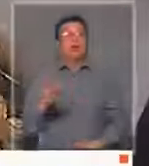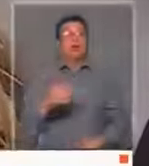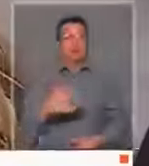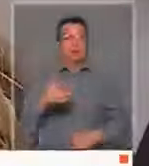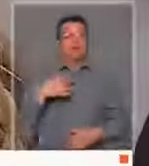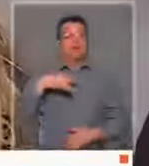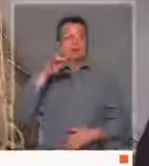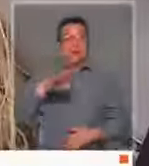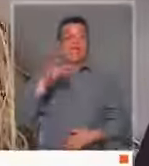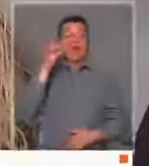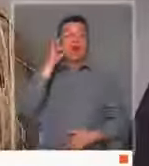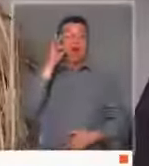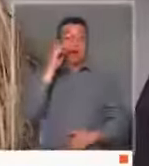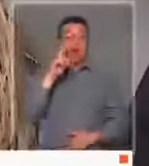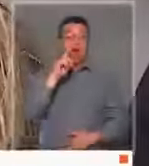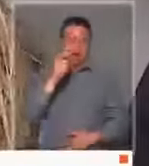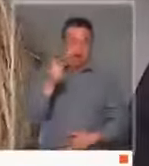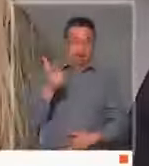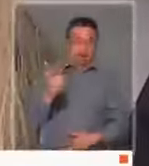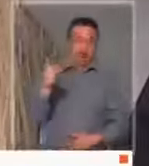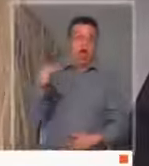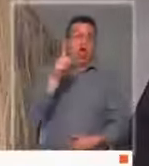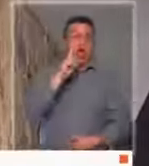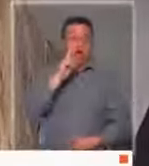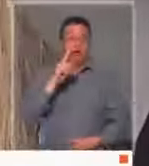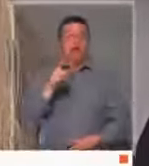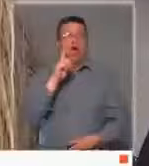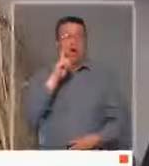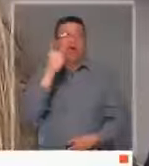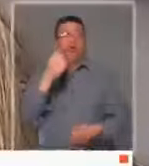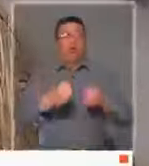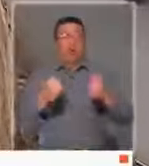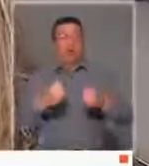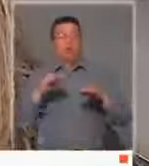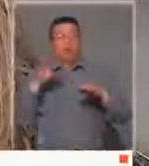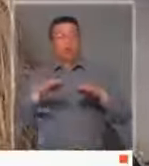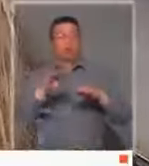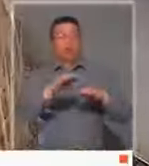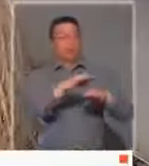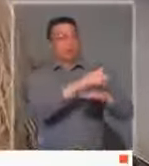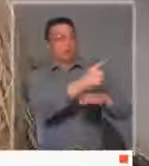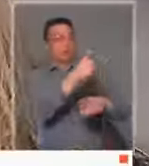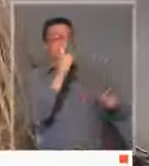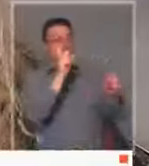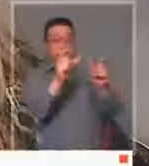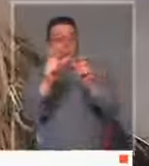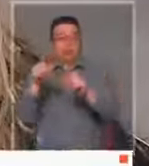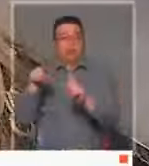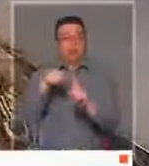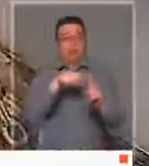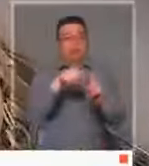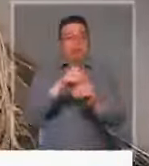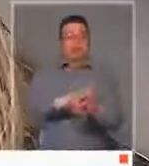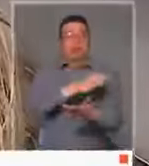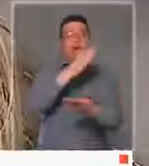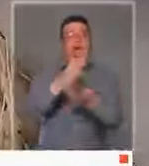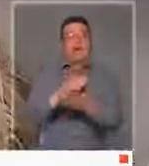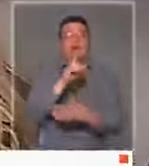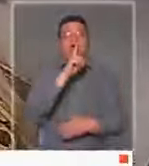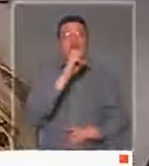que Las Condes tiene muchos recursos, entonces le daba como para tener un vehículo por cada compañera. Entonces la perseguía hasta Tobalaba con